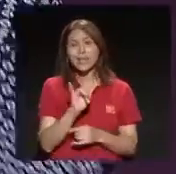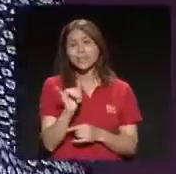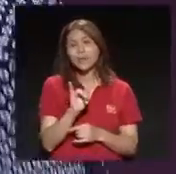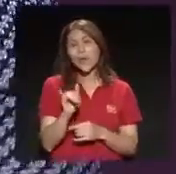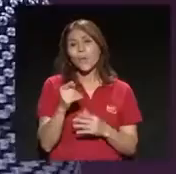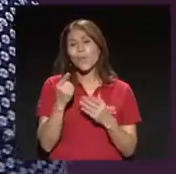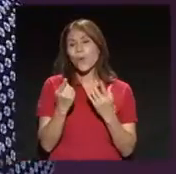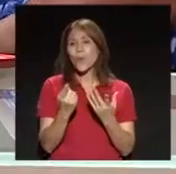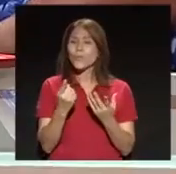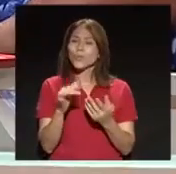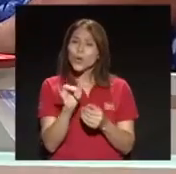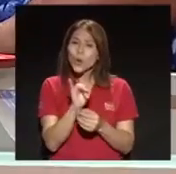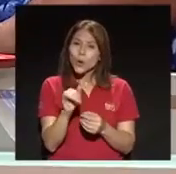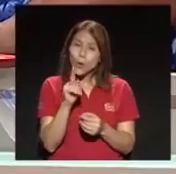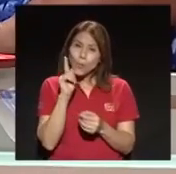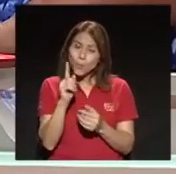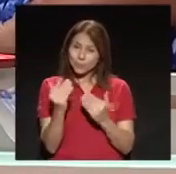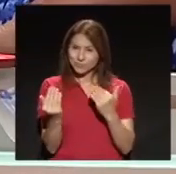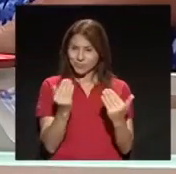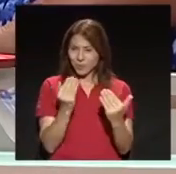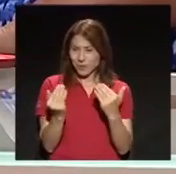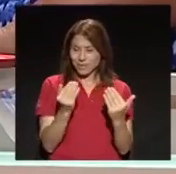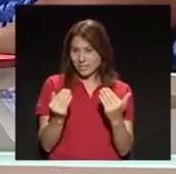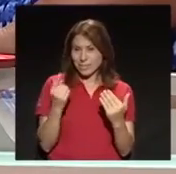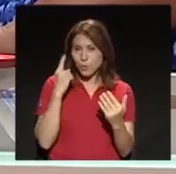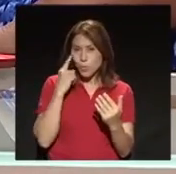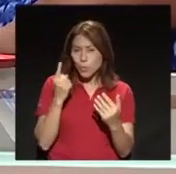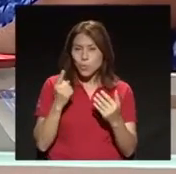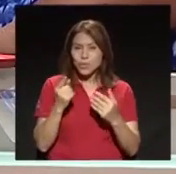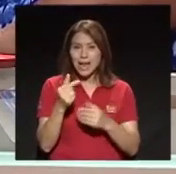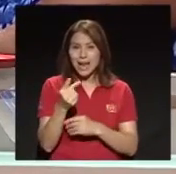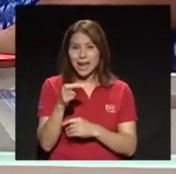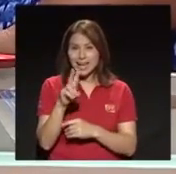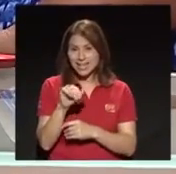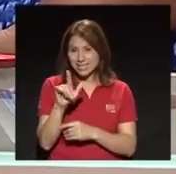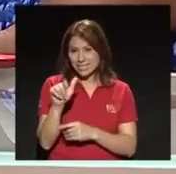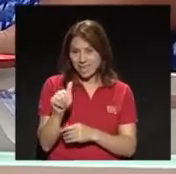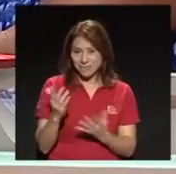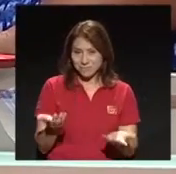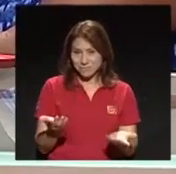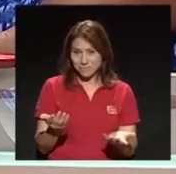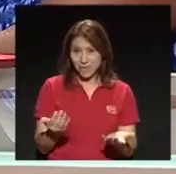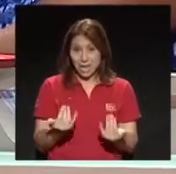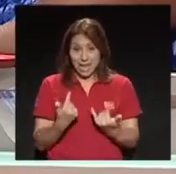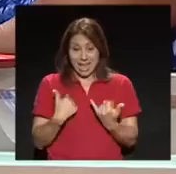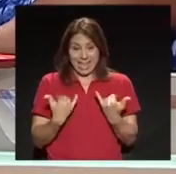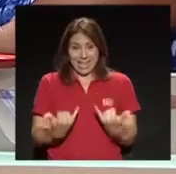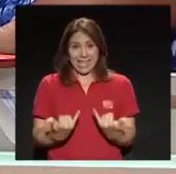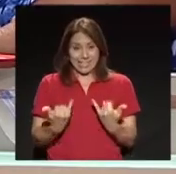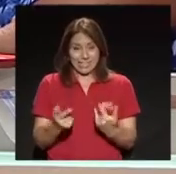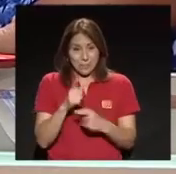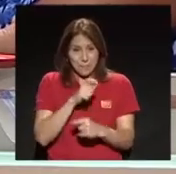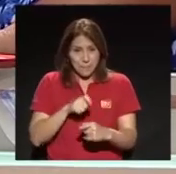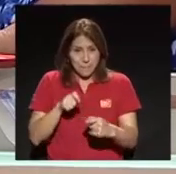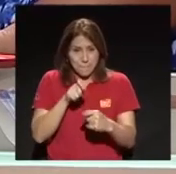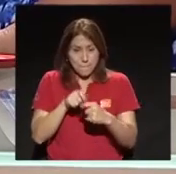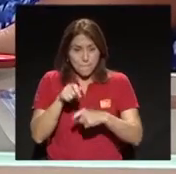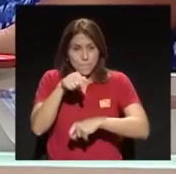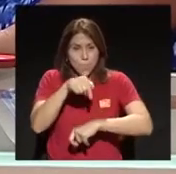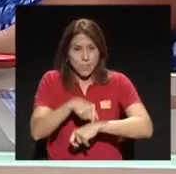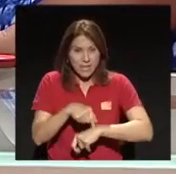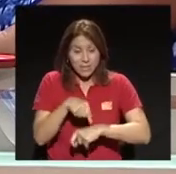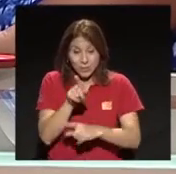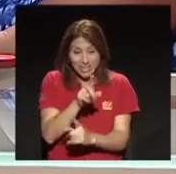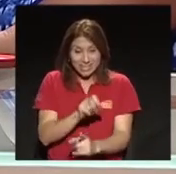una grilla, ¿verdad? Uh-huh. ¿En qué nivel de riesgo me encuentro en este específico momento y en esta específica situación, ¿verdad?